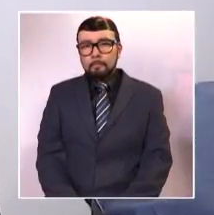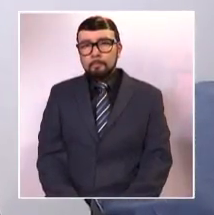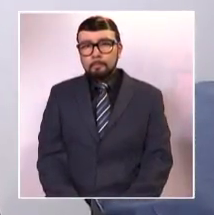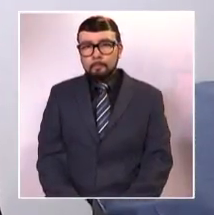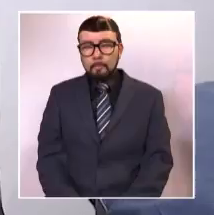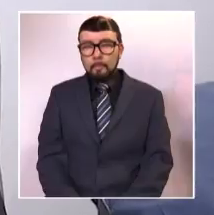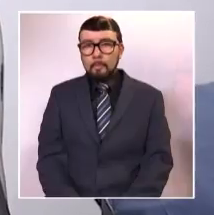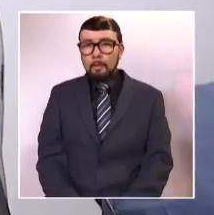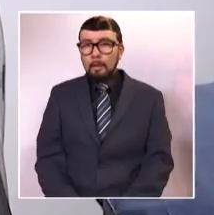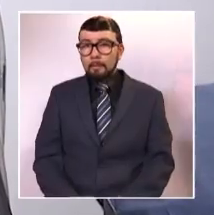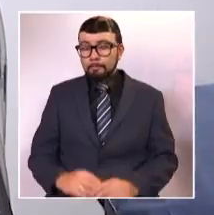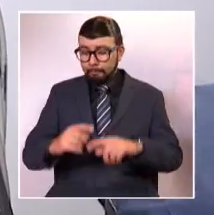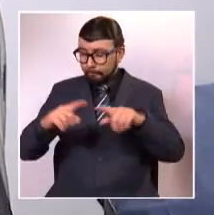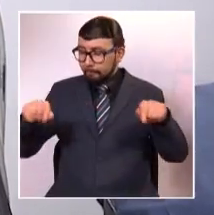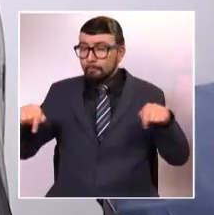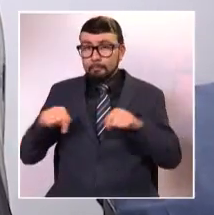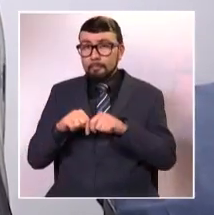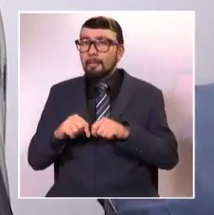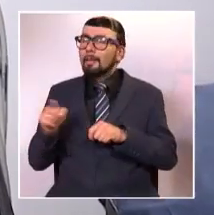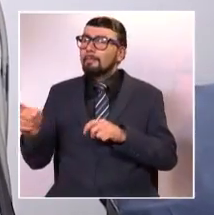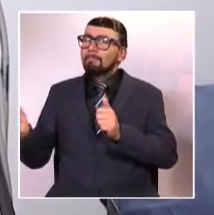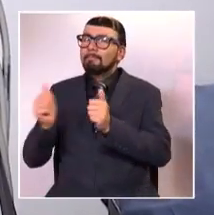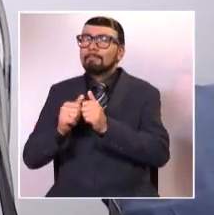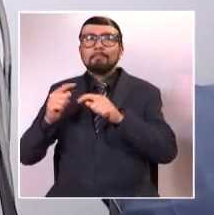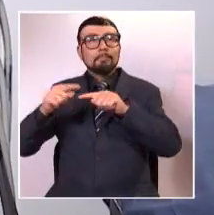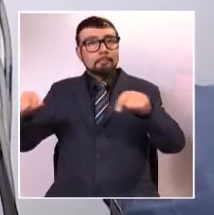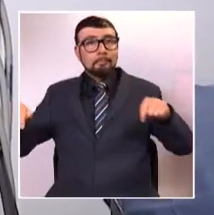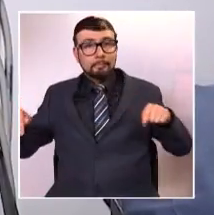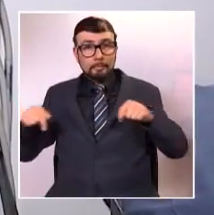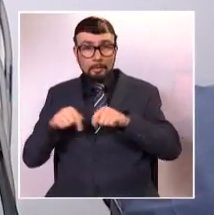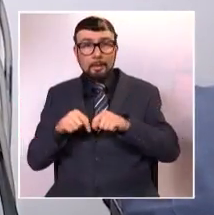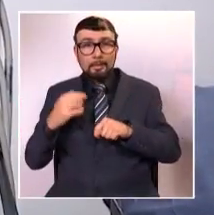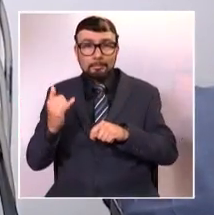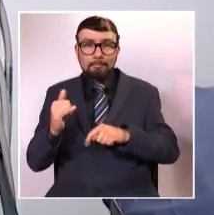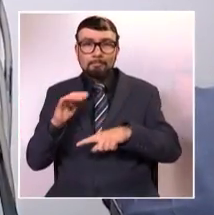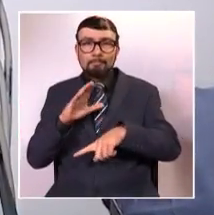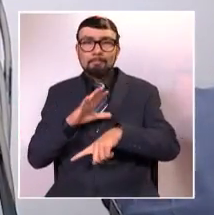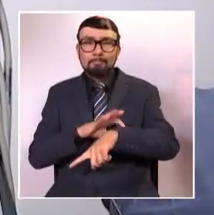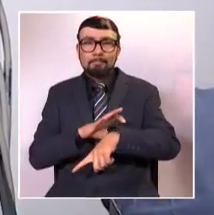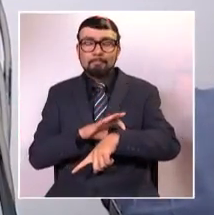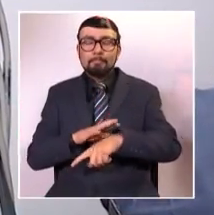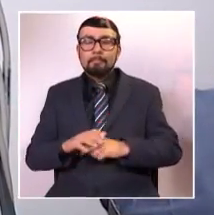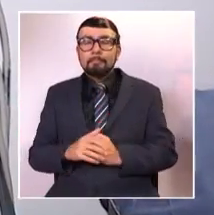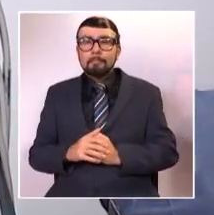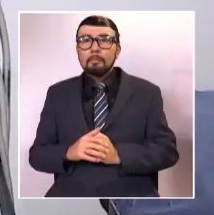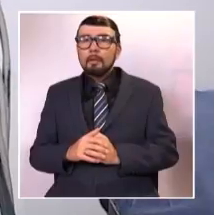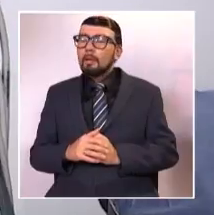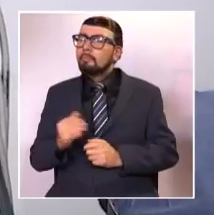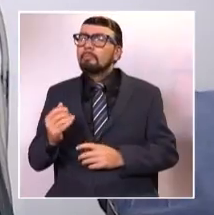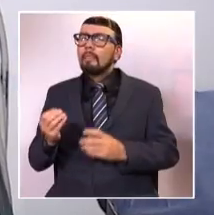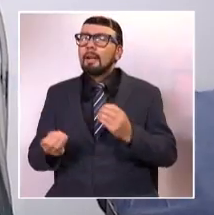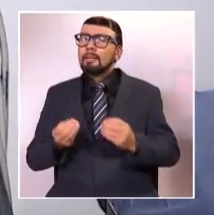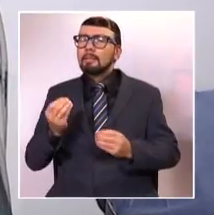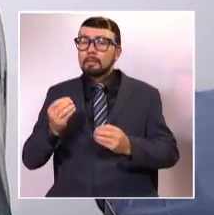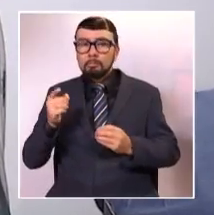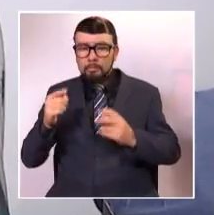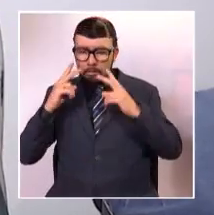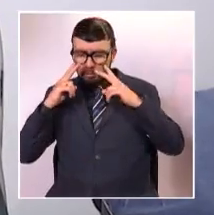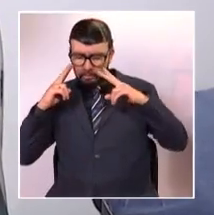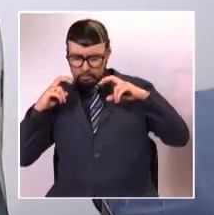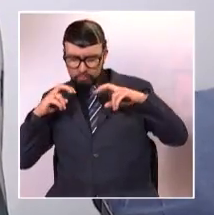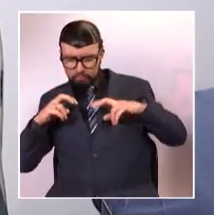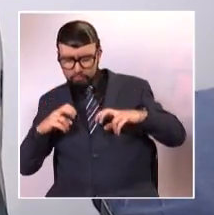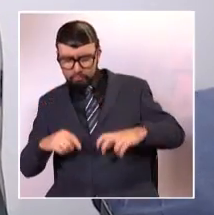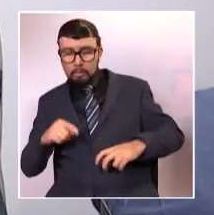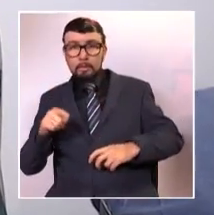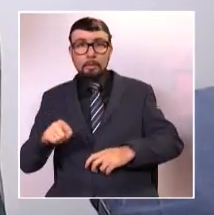Bueno, estamos aquí de nuevo en mi consultorio y vamos entonces a hacer un barrido ecográfico, un diagnóstico